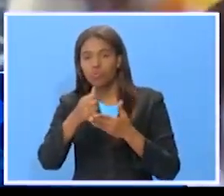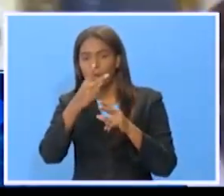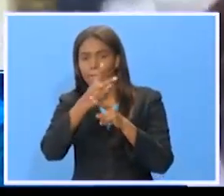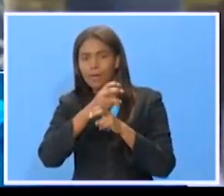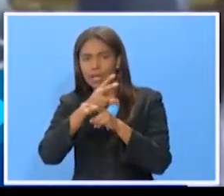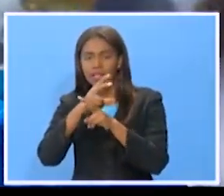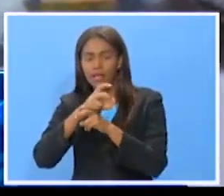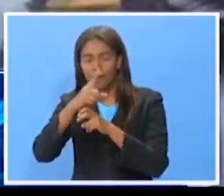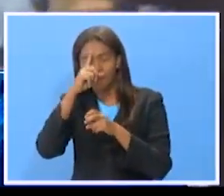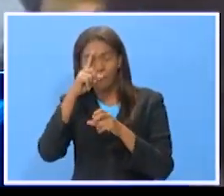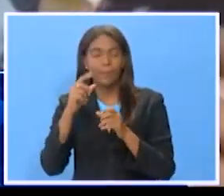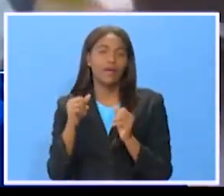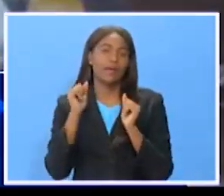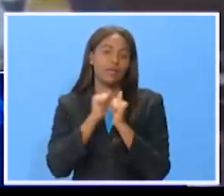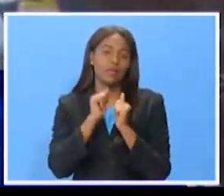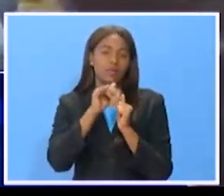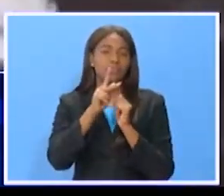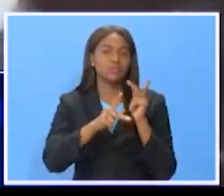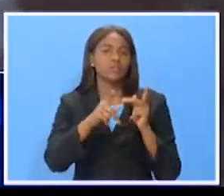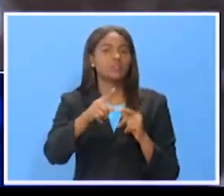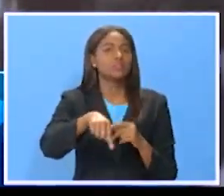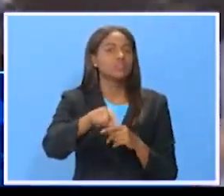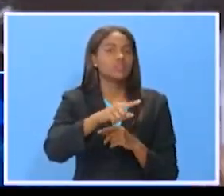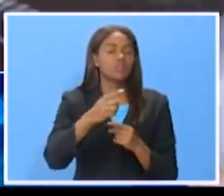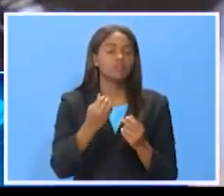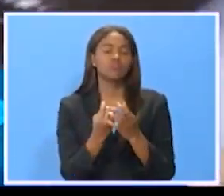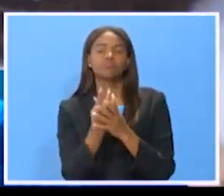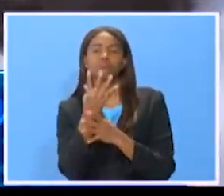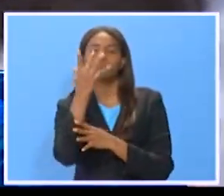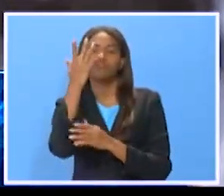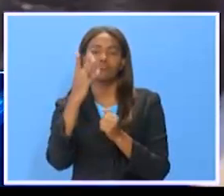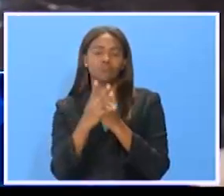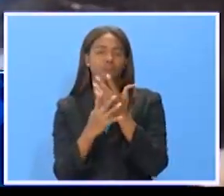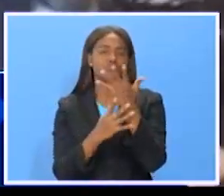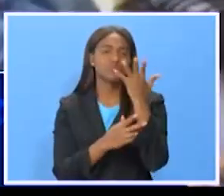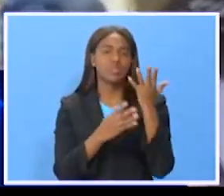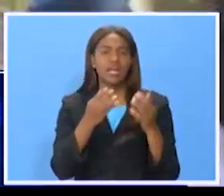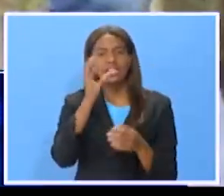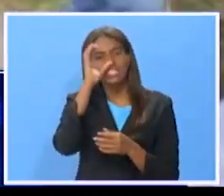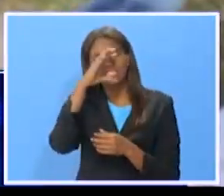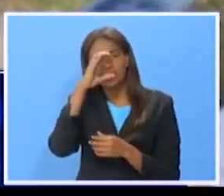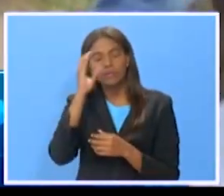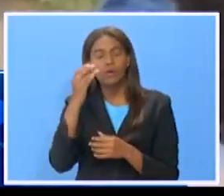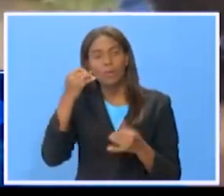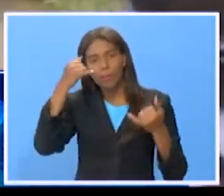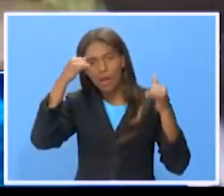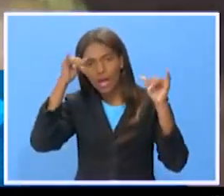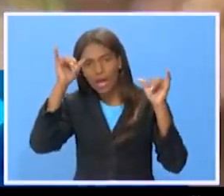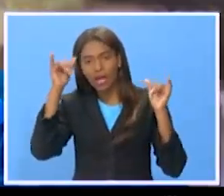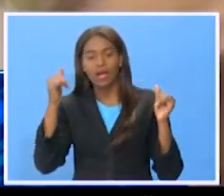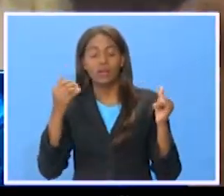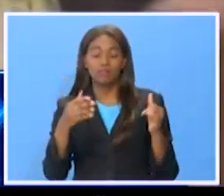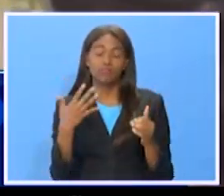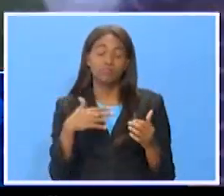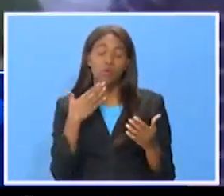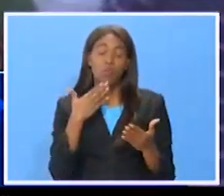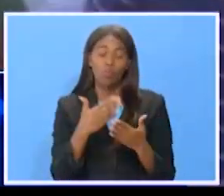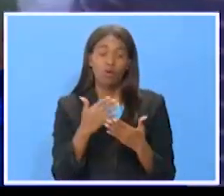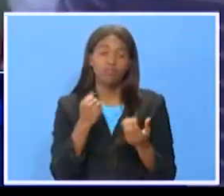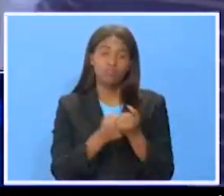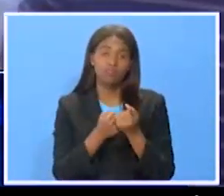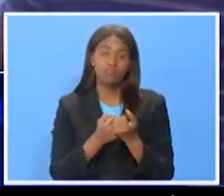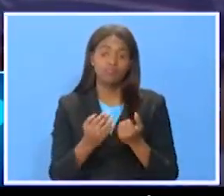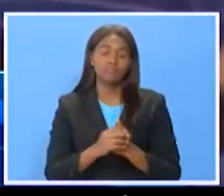para los agricultores, los sembradores, los criadores de chivo, criadores de vaca. Y está haciendo muchas cosas buenas.